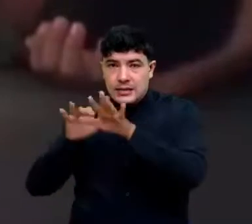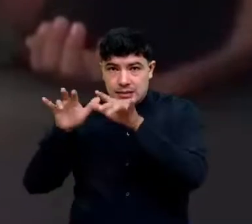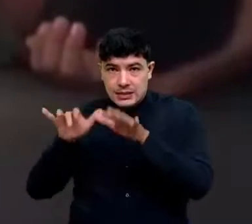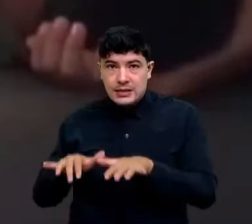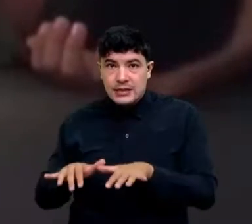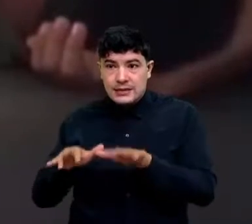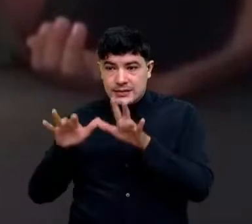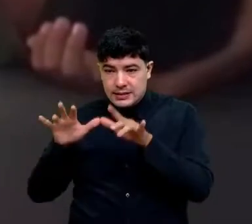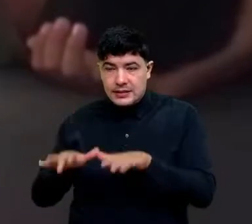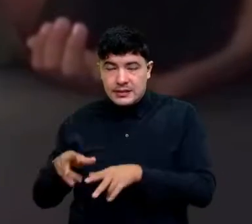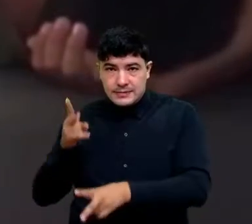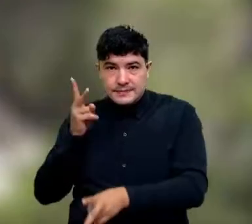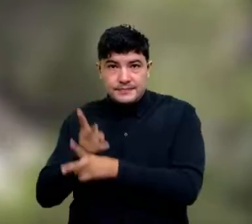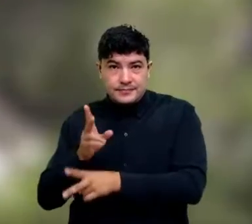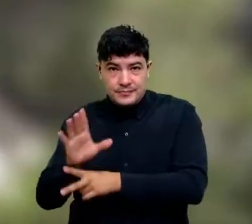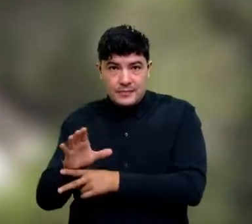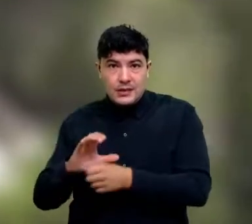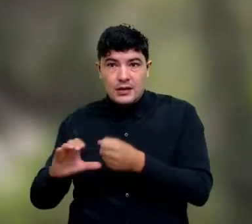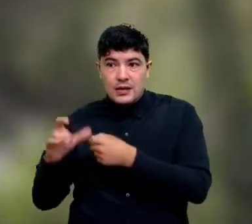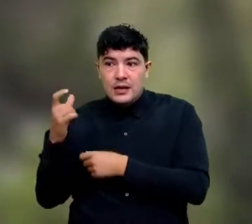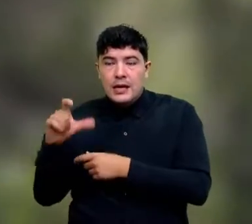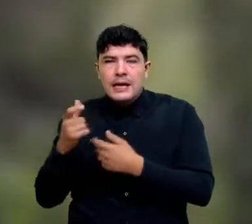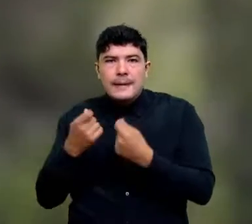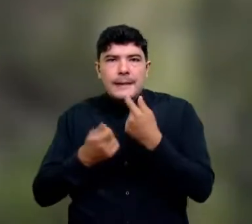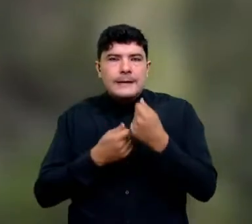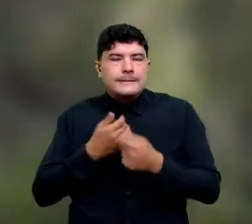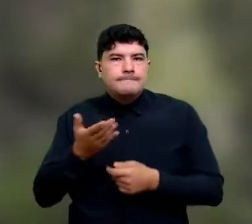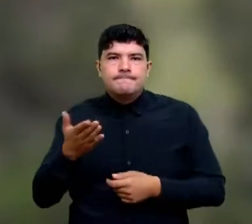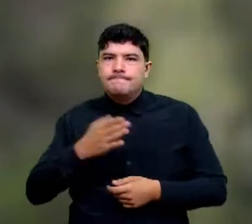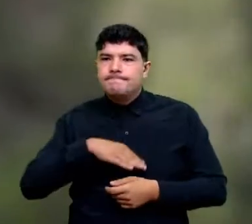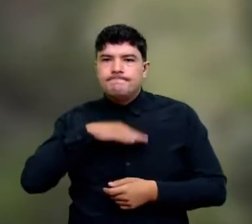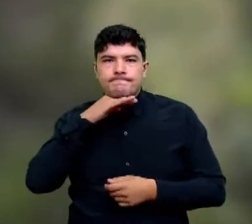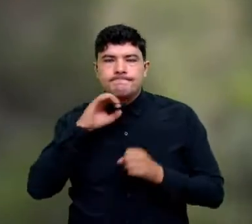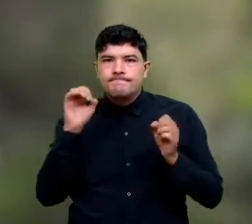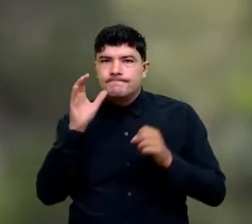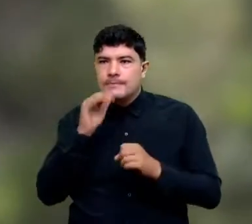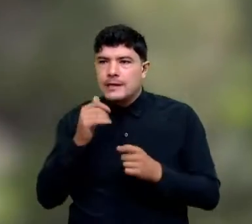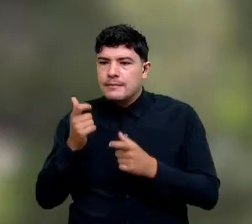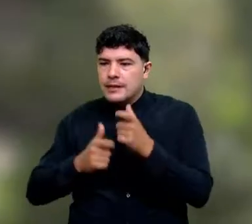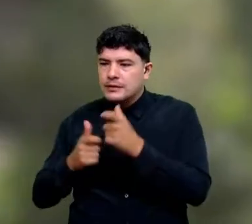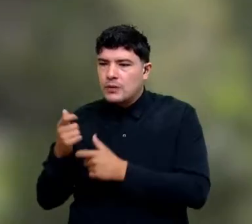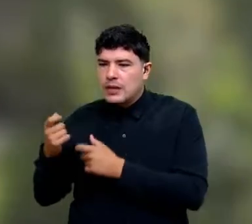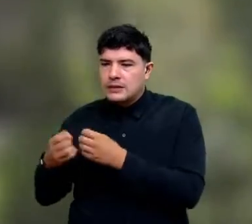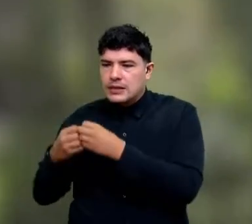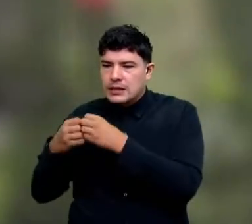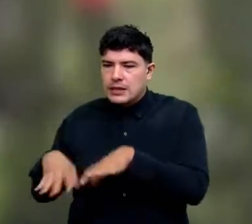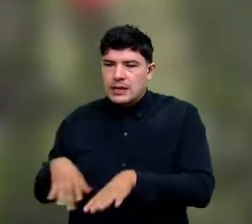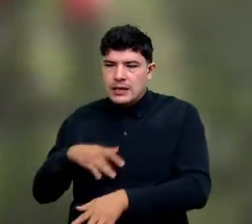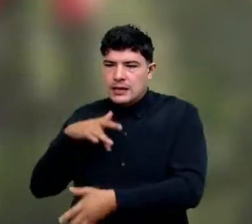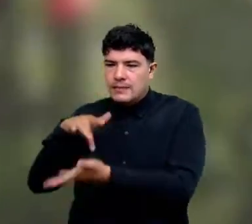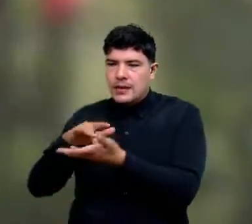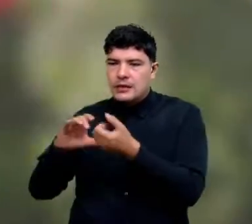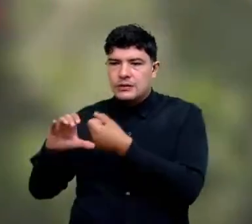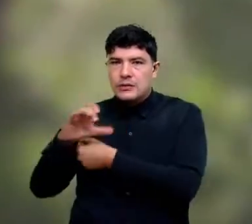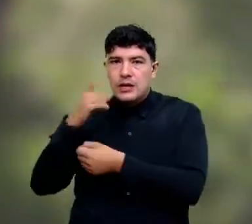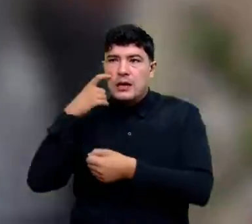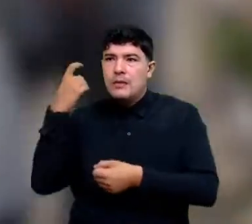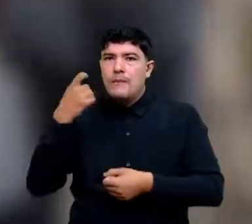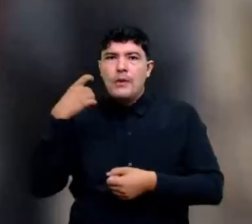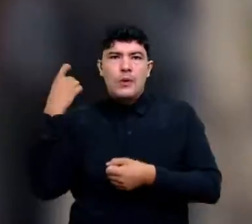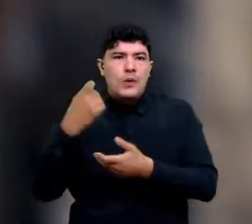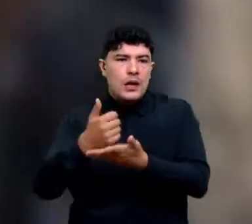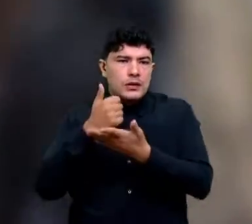Posconflicto en Cúcuta, los recursos han sido insuficientes ante el aumento de personas desplazadas que llegan a la ciudad y que buscan ayuda en